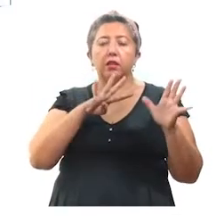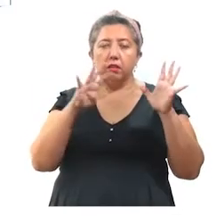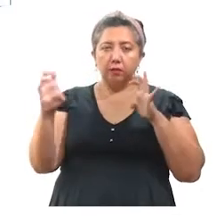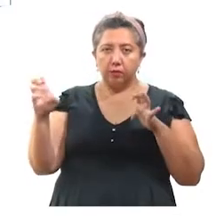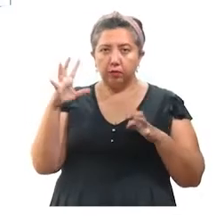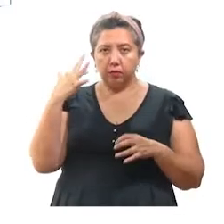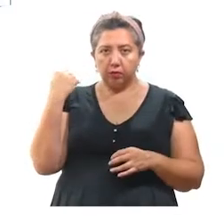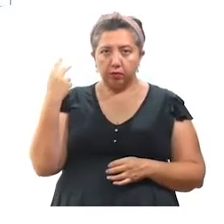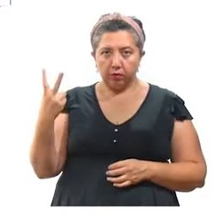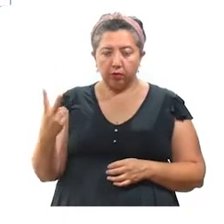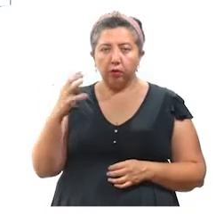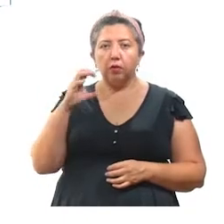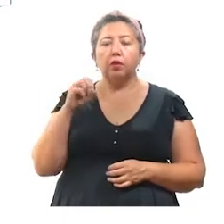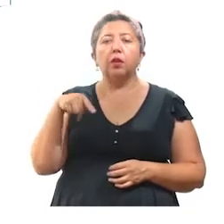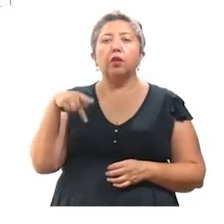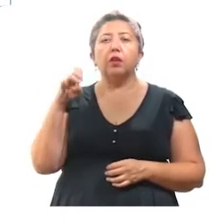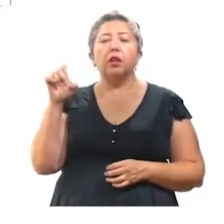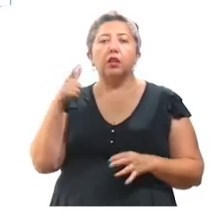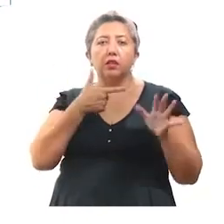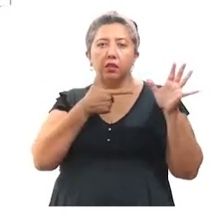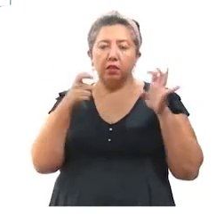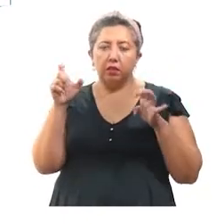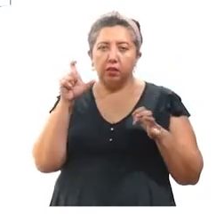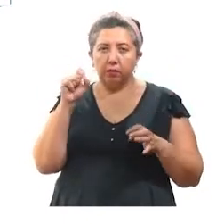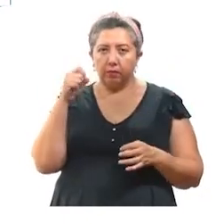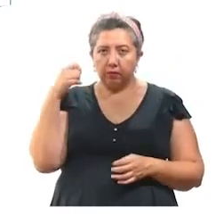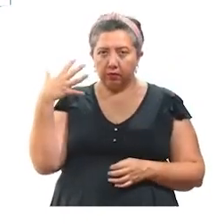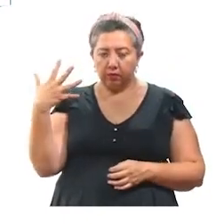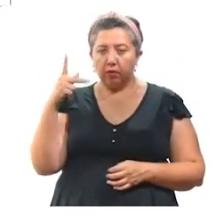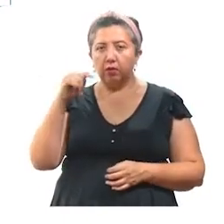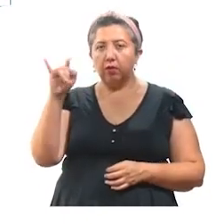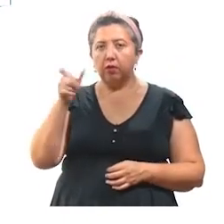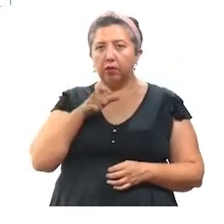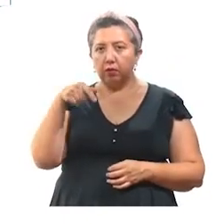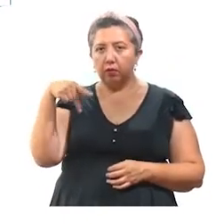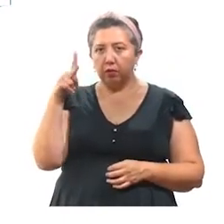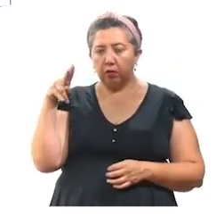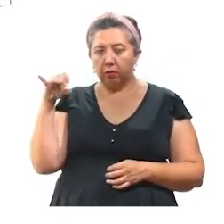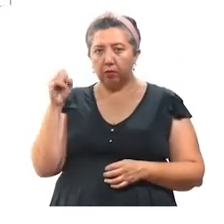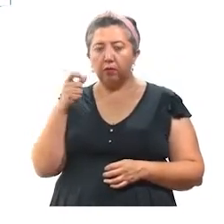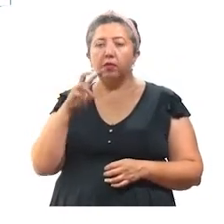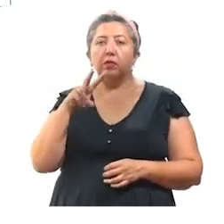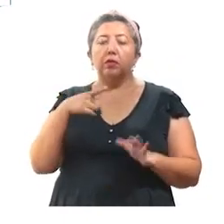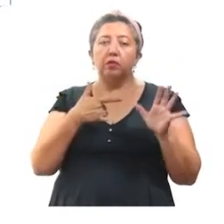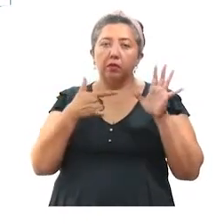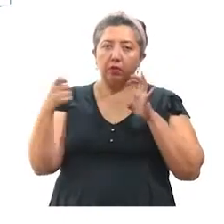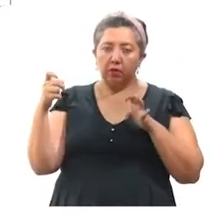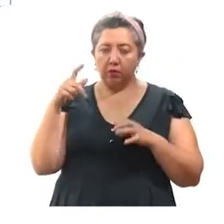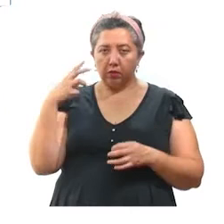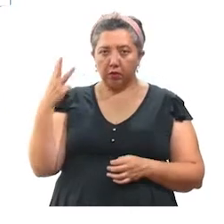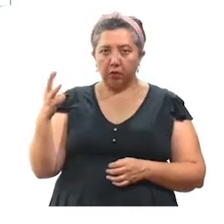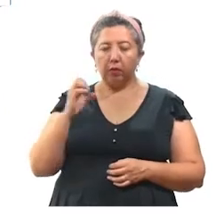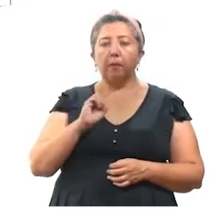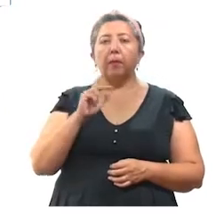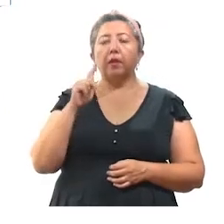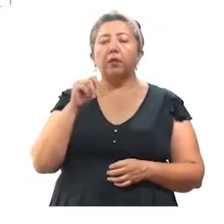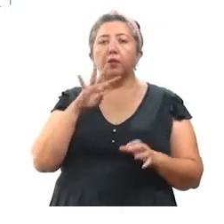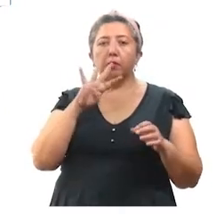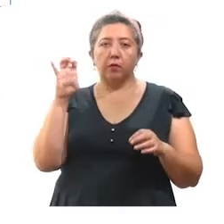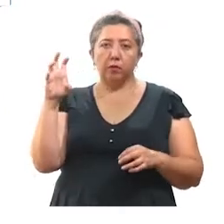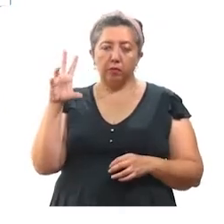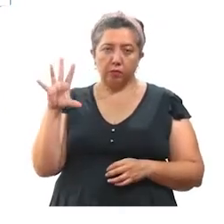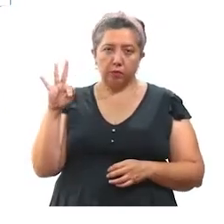952 con cal 725 disco con 703 peto 443